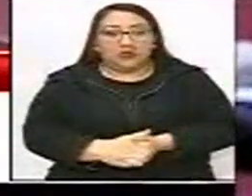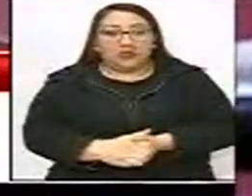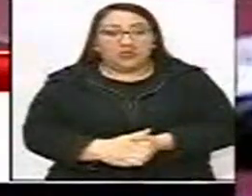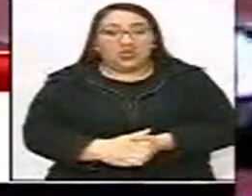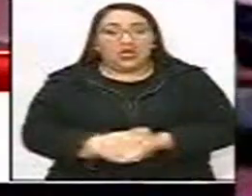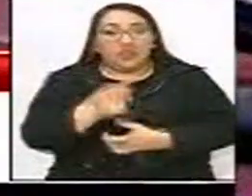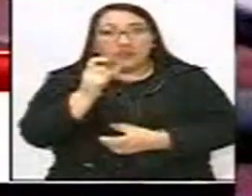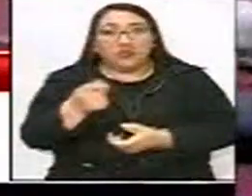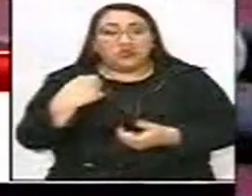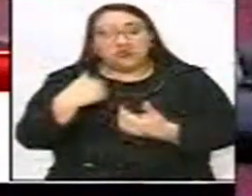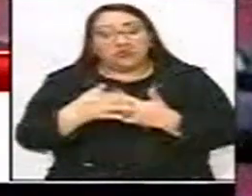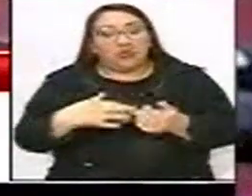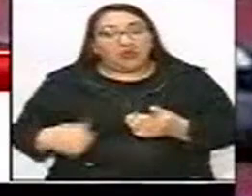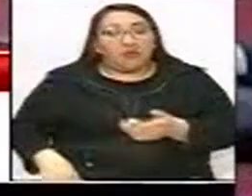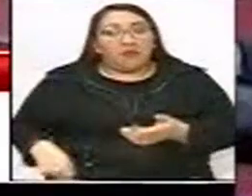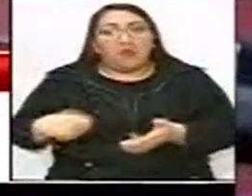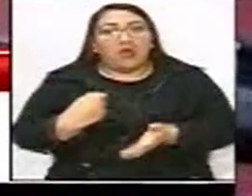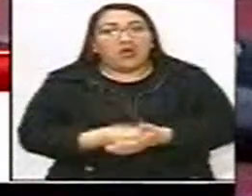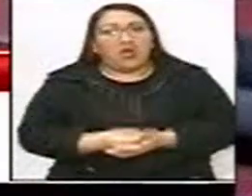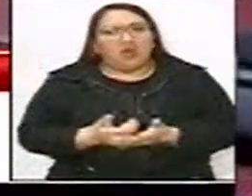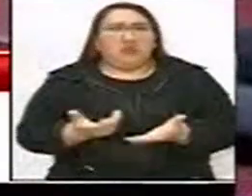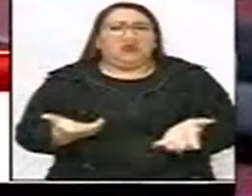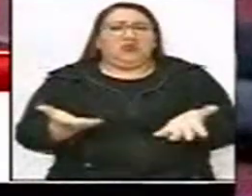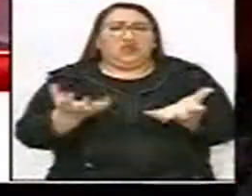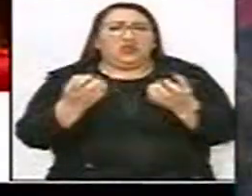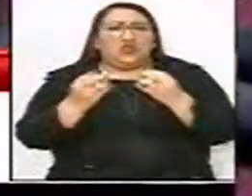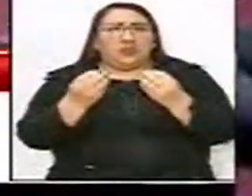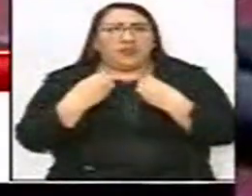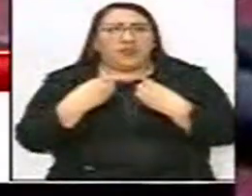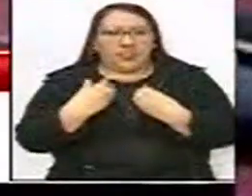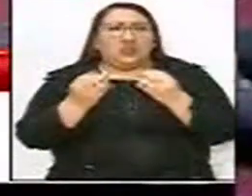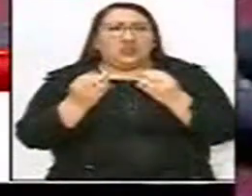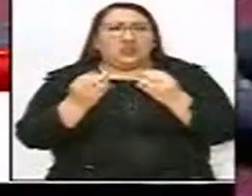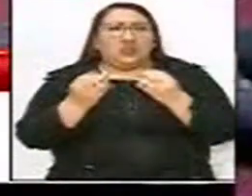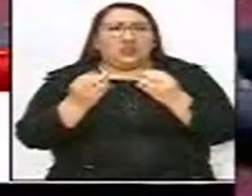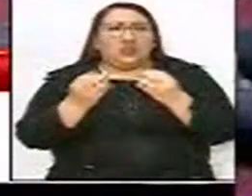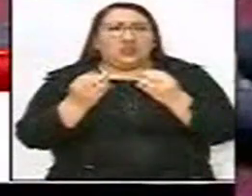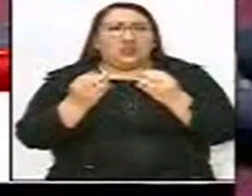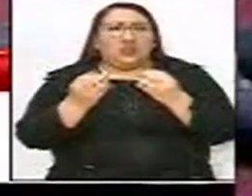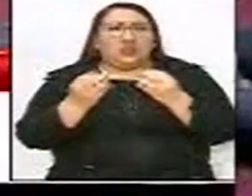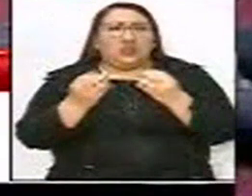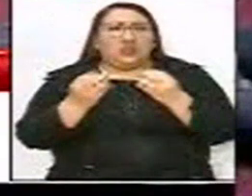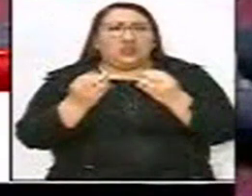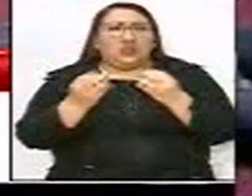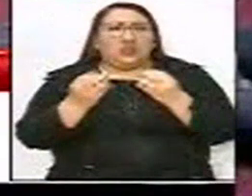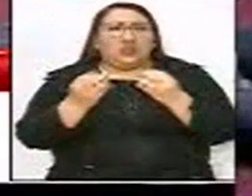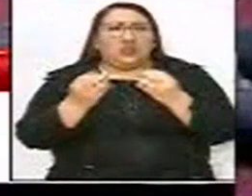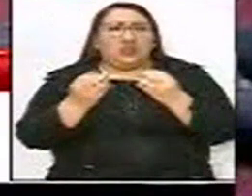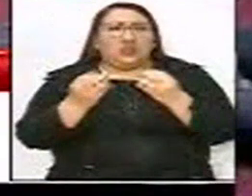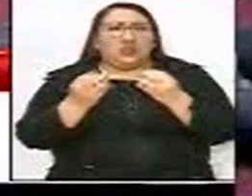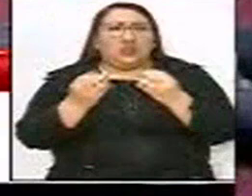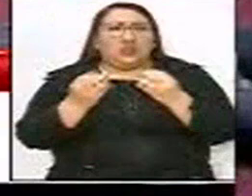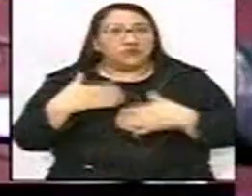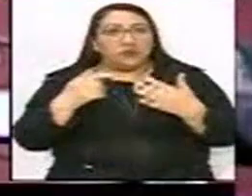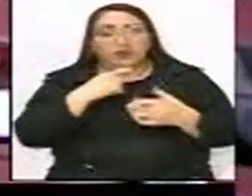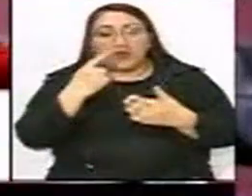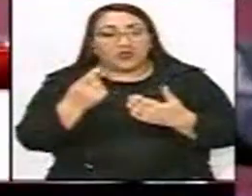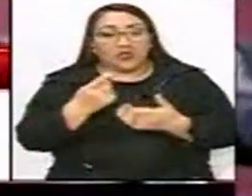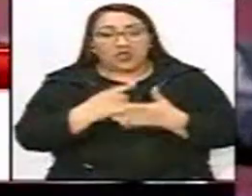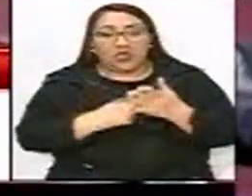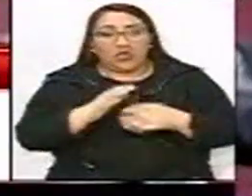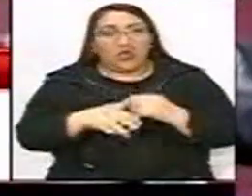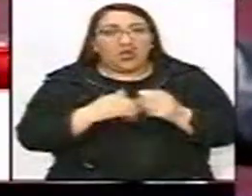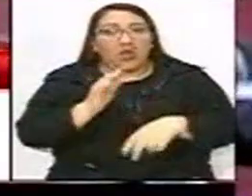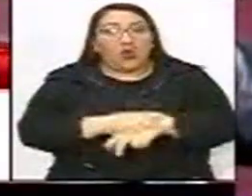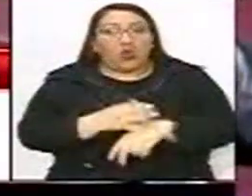usuario. Entonces yo ahí quiero felicitar su convocatoria, que las culpas de la administración sean trasladadas al